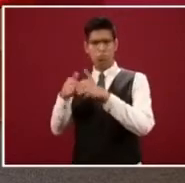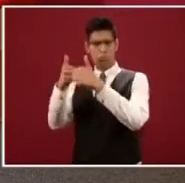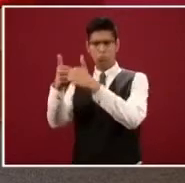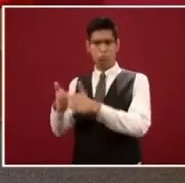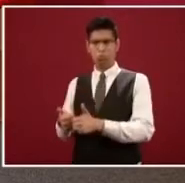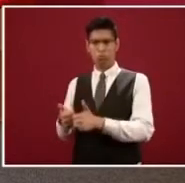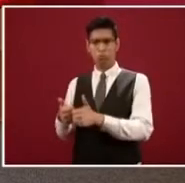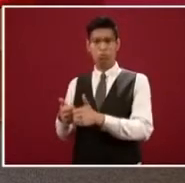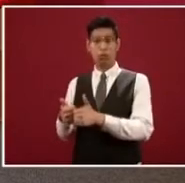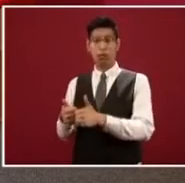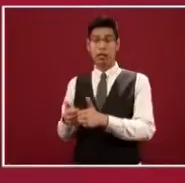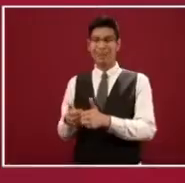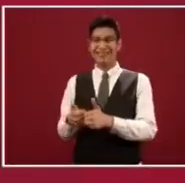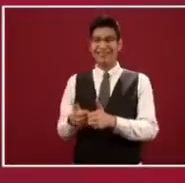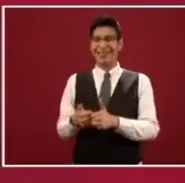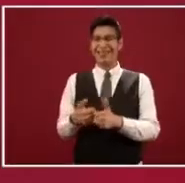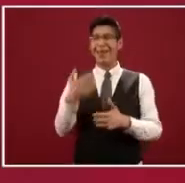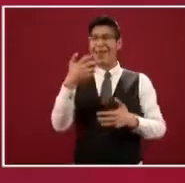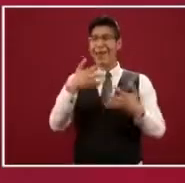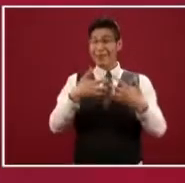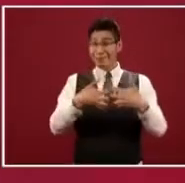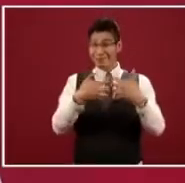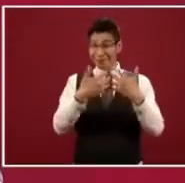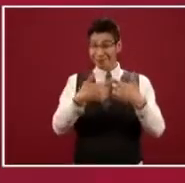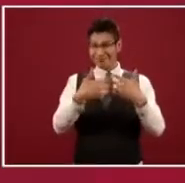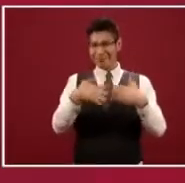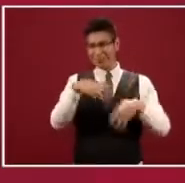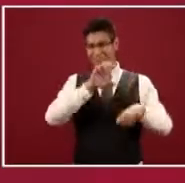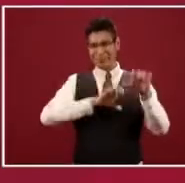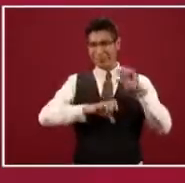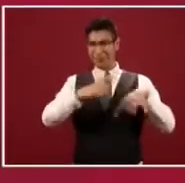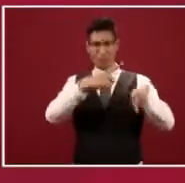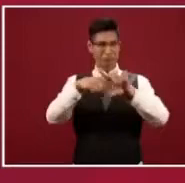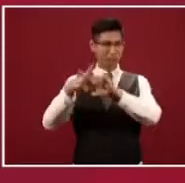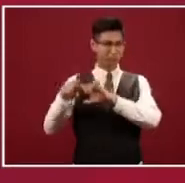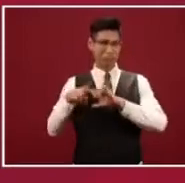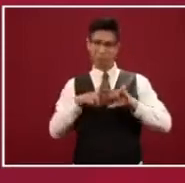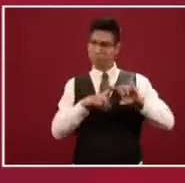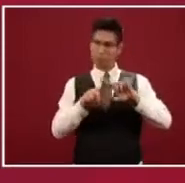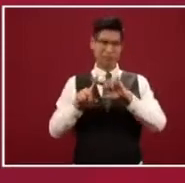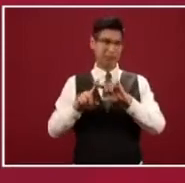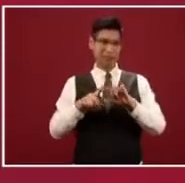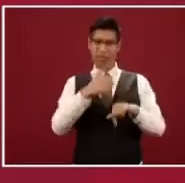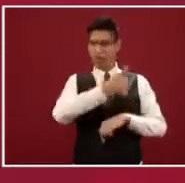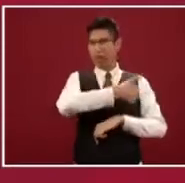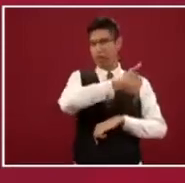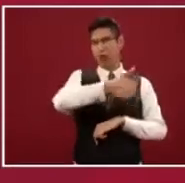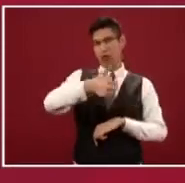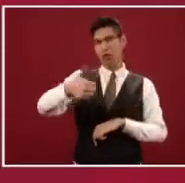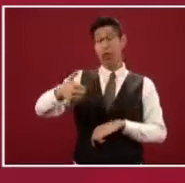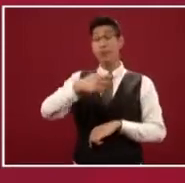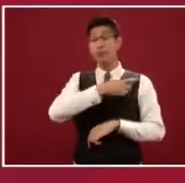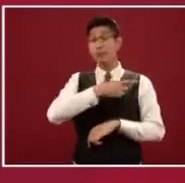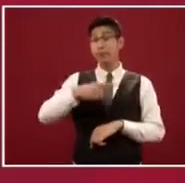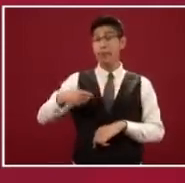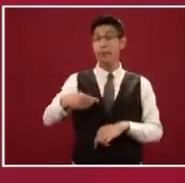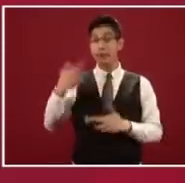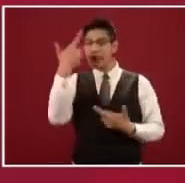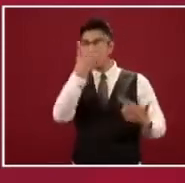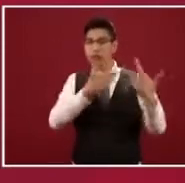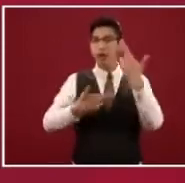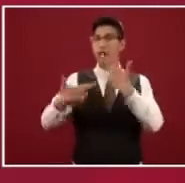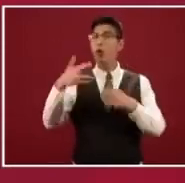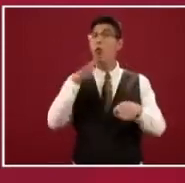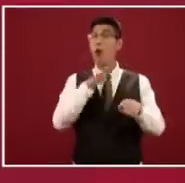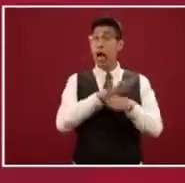cada organización, cada institución puede y debe revisar cuáles son los elementos